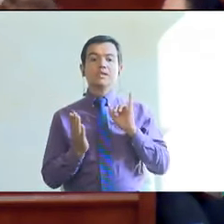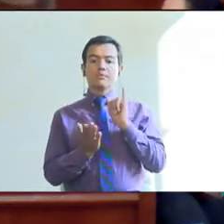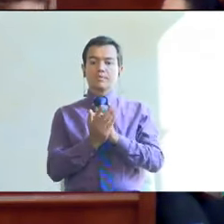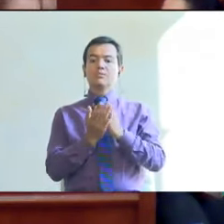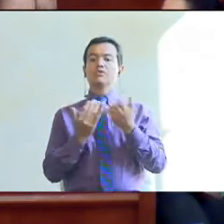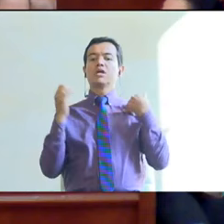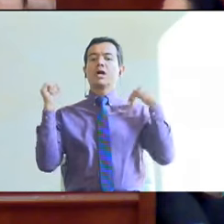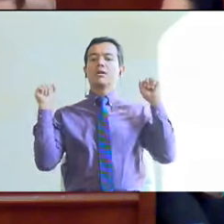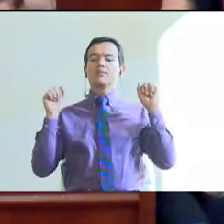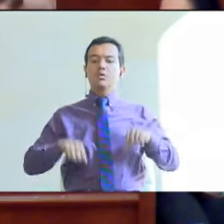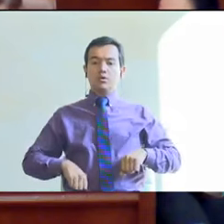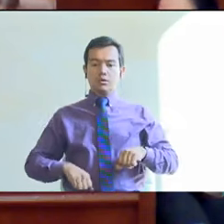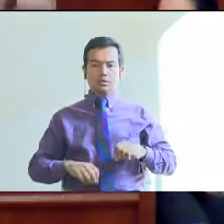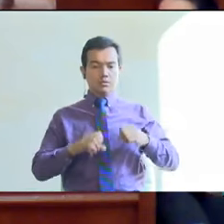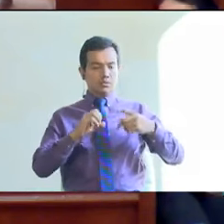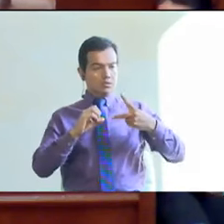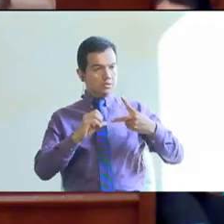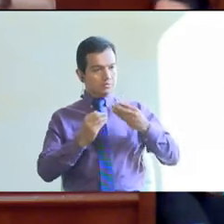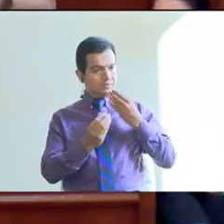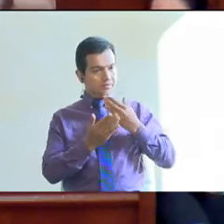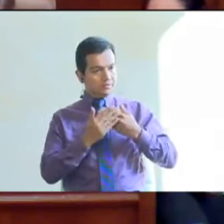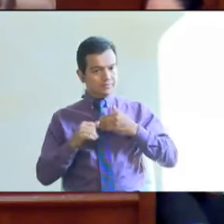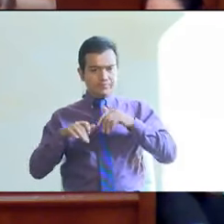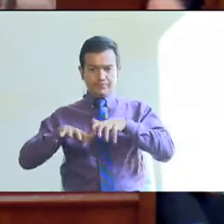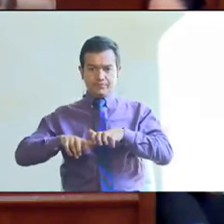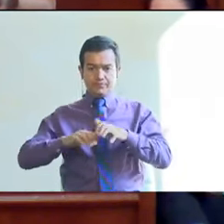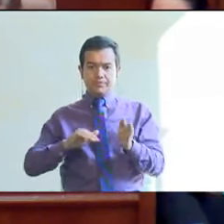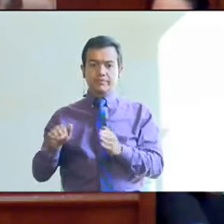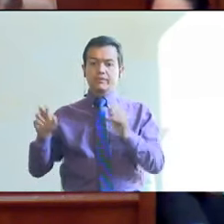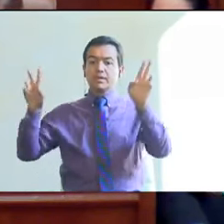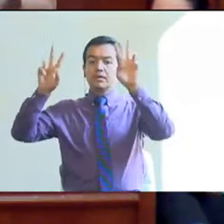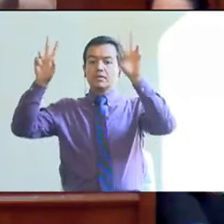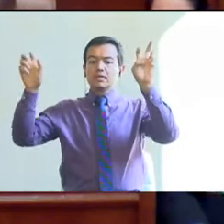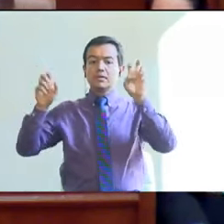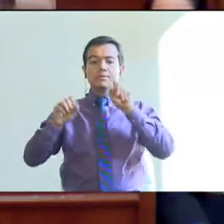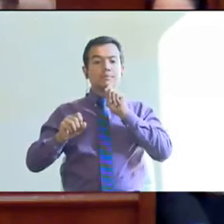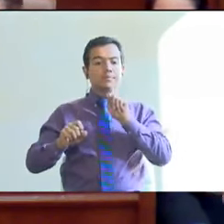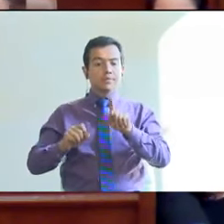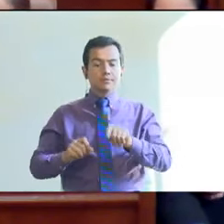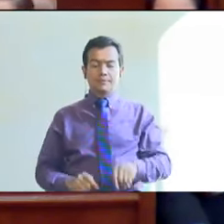sido aprobado Muy bien señor secretario título y pregunta por favor